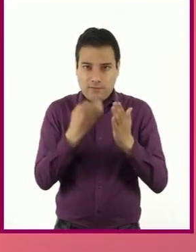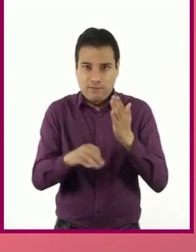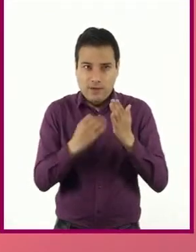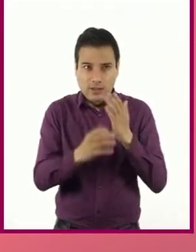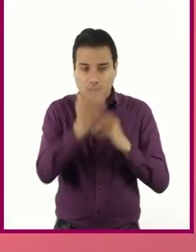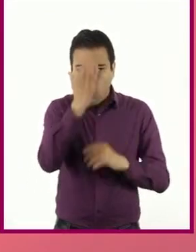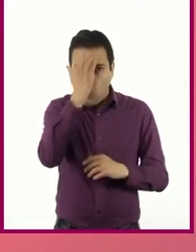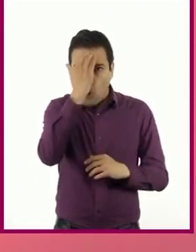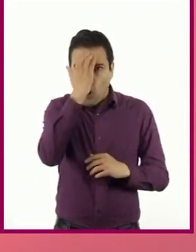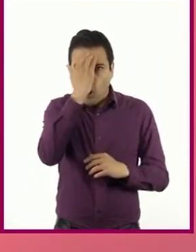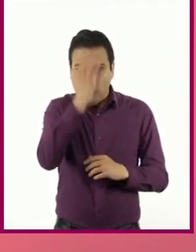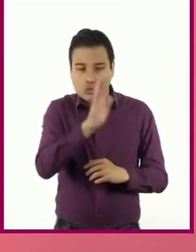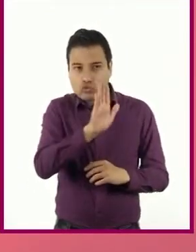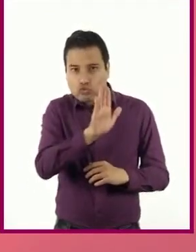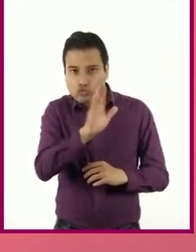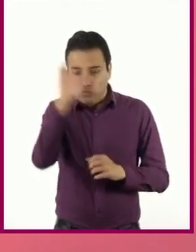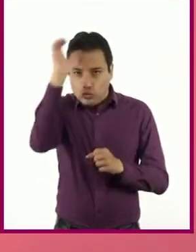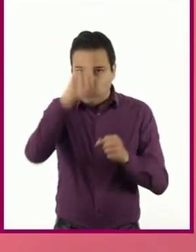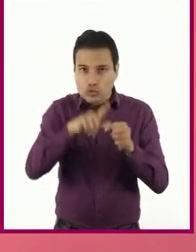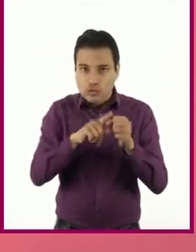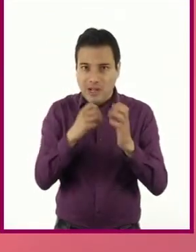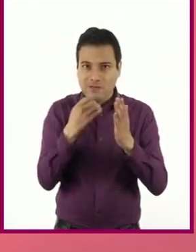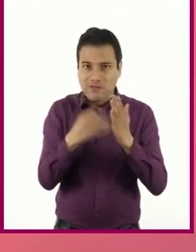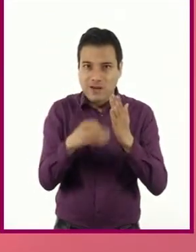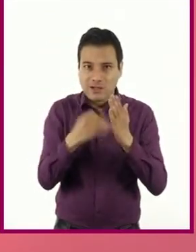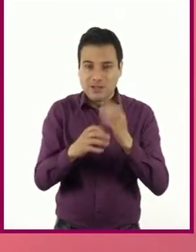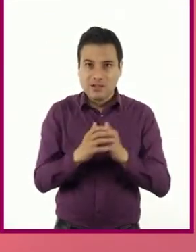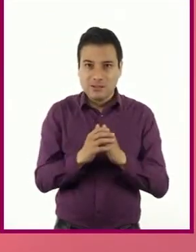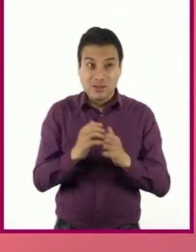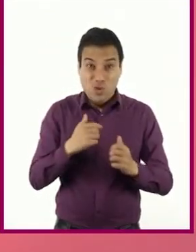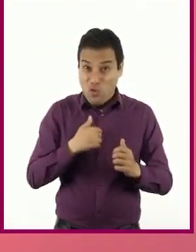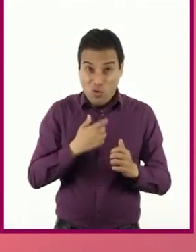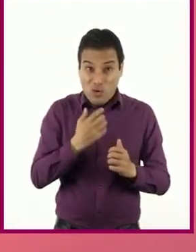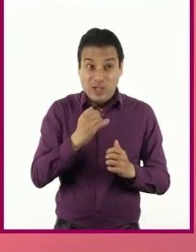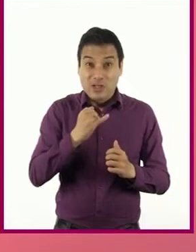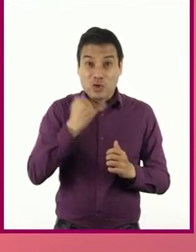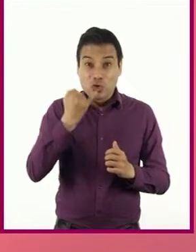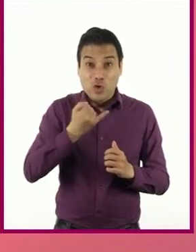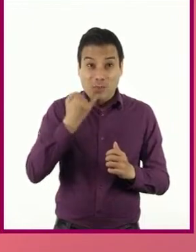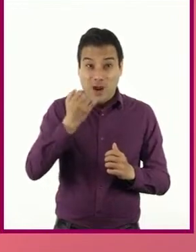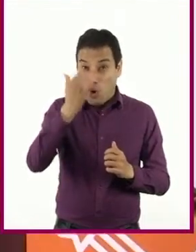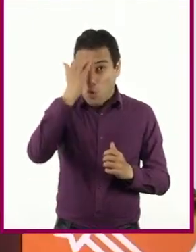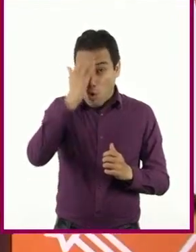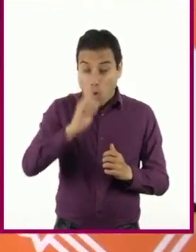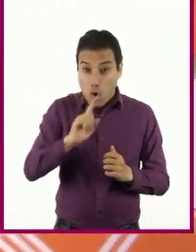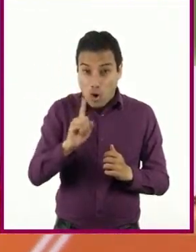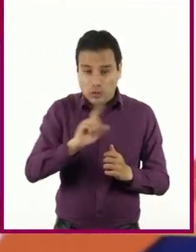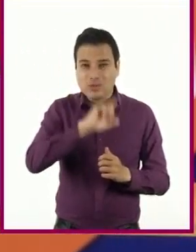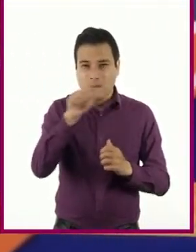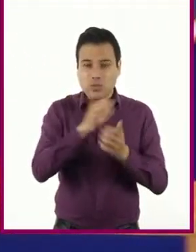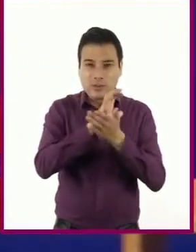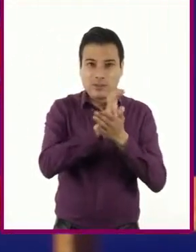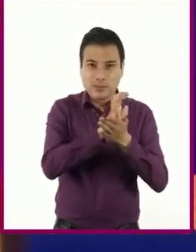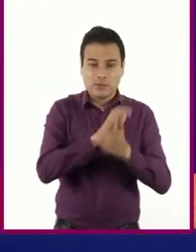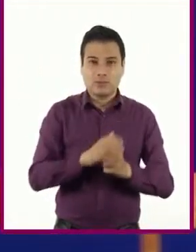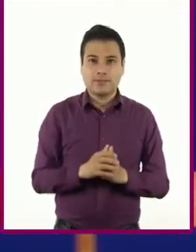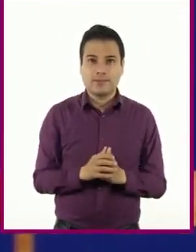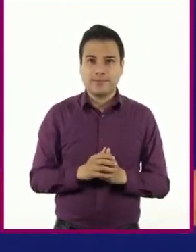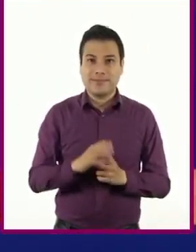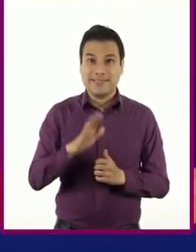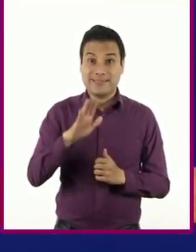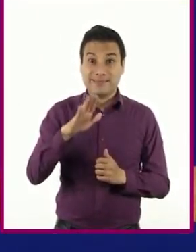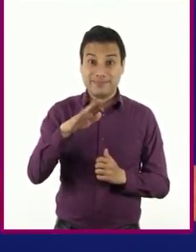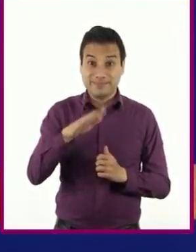el enriquecimiento cultural. La falta de conocimiento respecto a una lengua fomenta discriminación. Profesora,